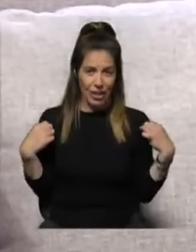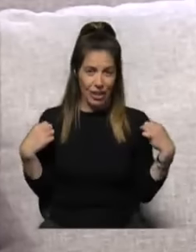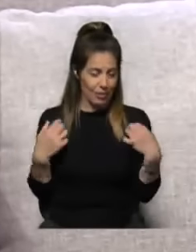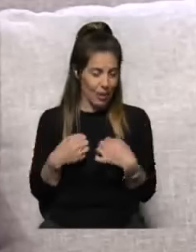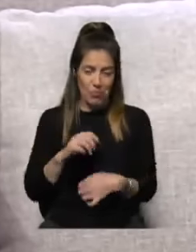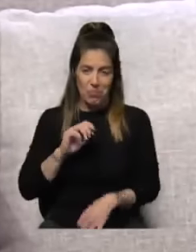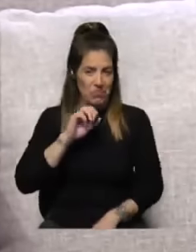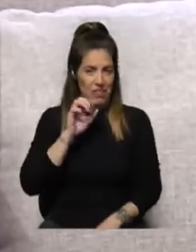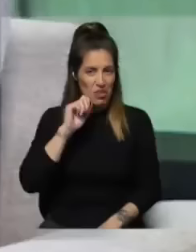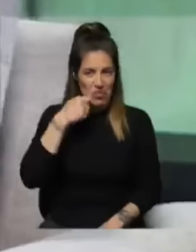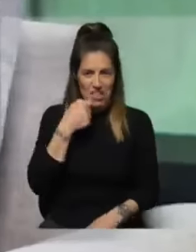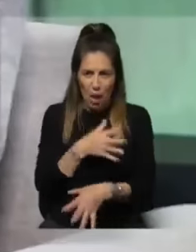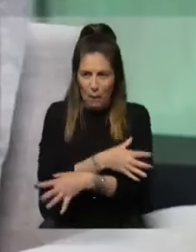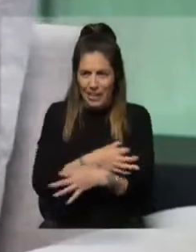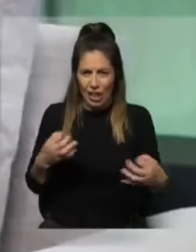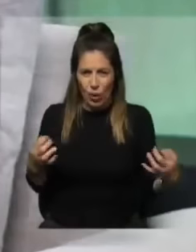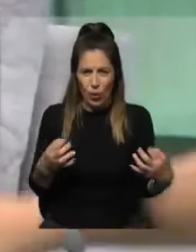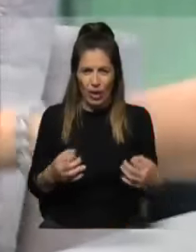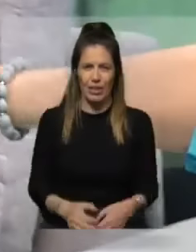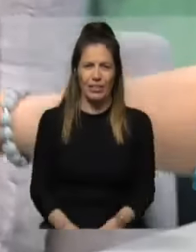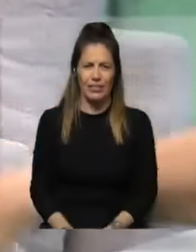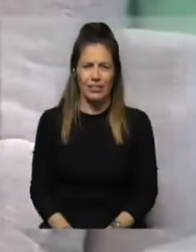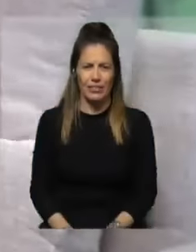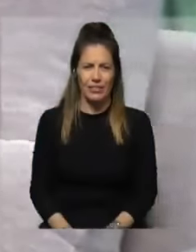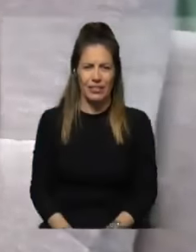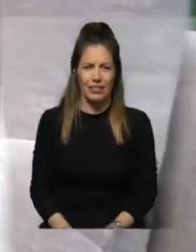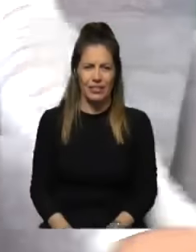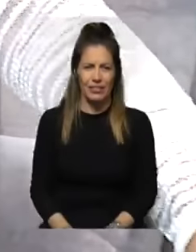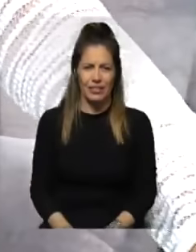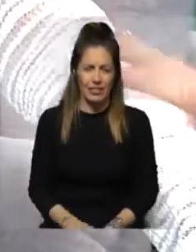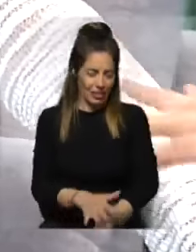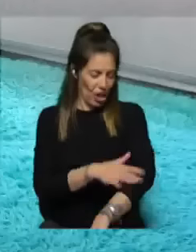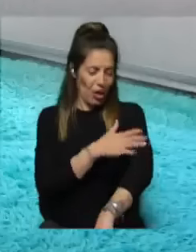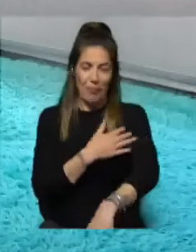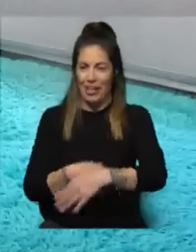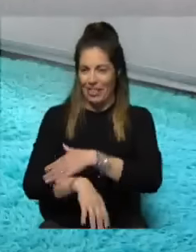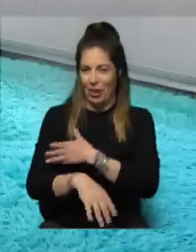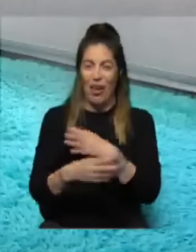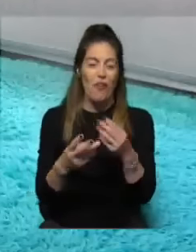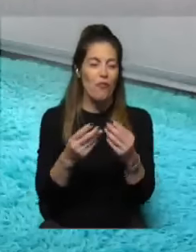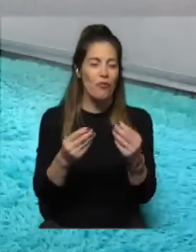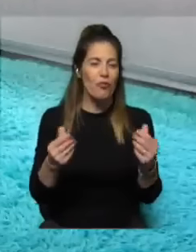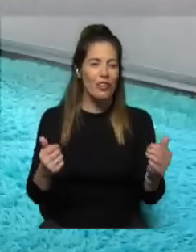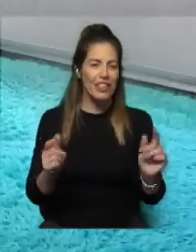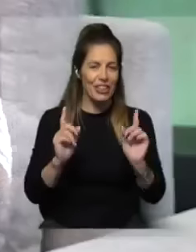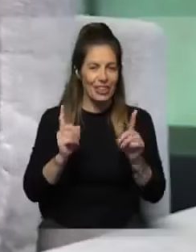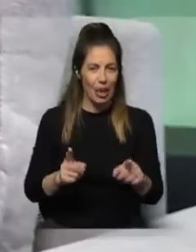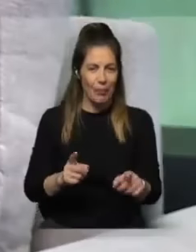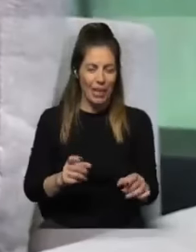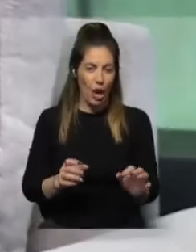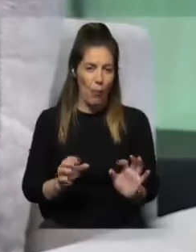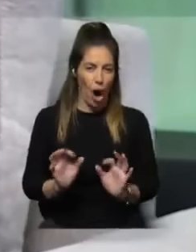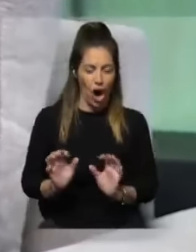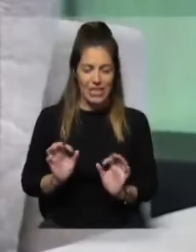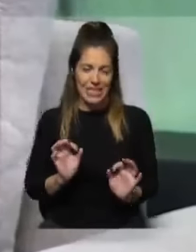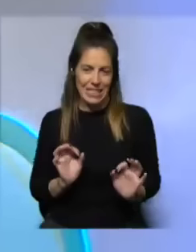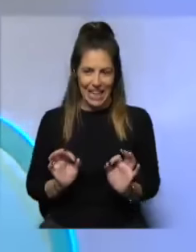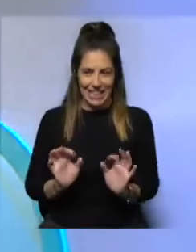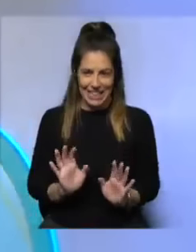las compañeras y a la gente de India. Me lo puse para eso, tóquenme. Es fino y al mismo tiempo muy sexy. A ver si alguien me toca un